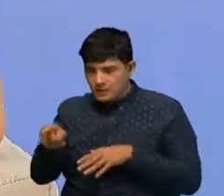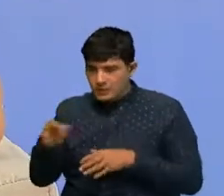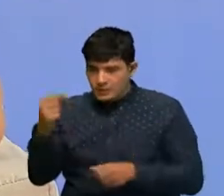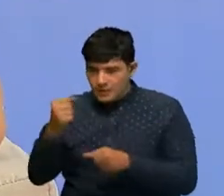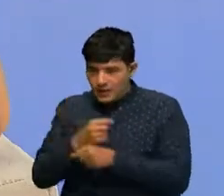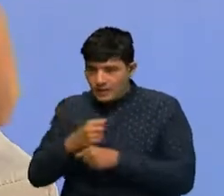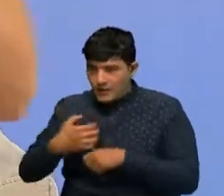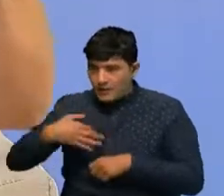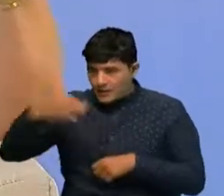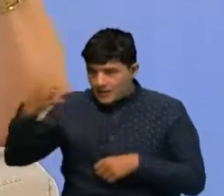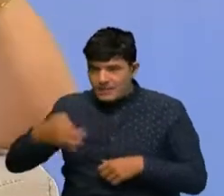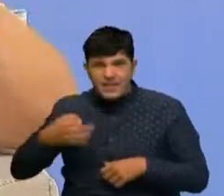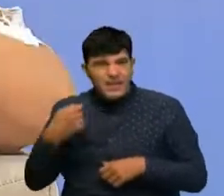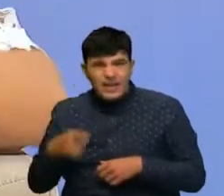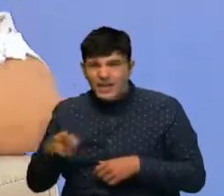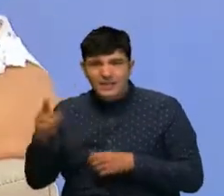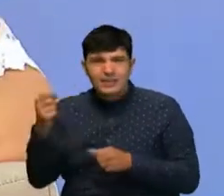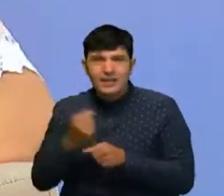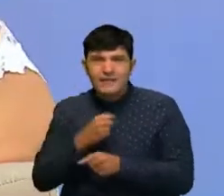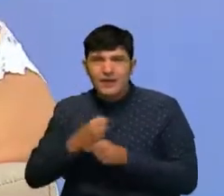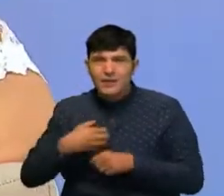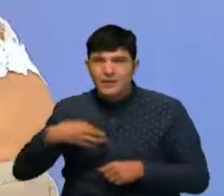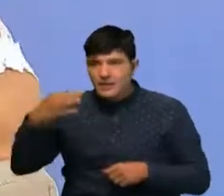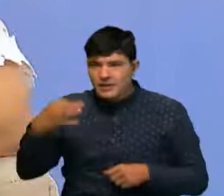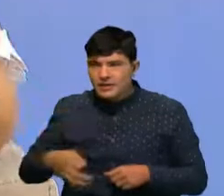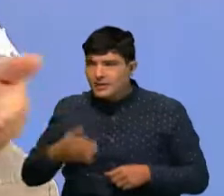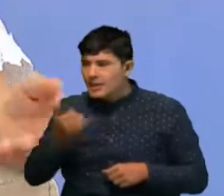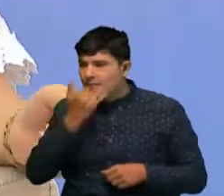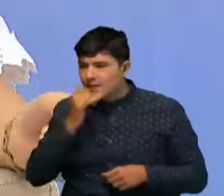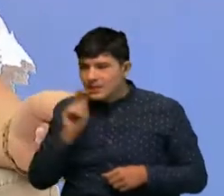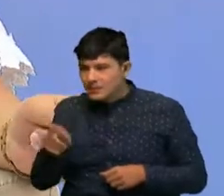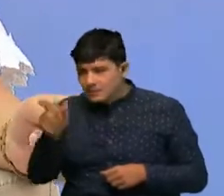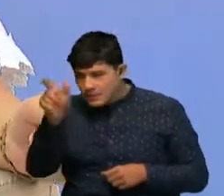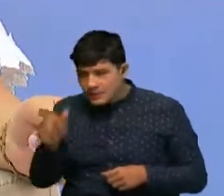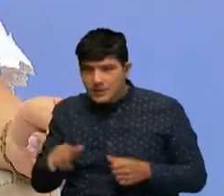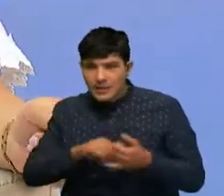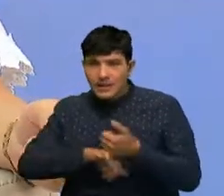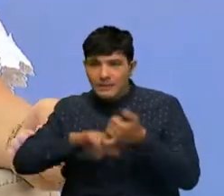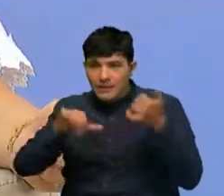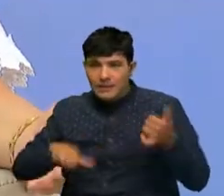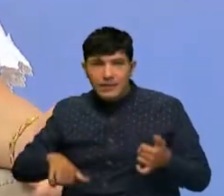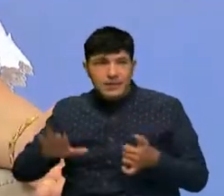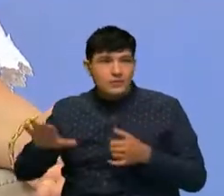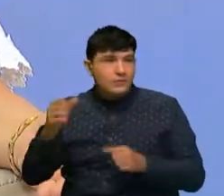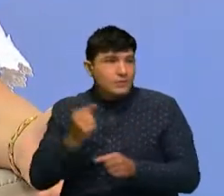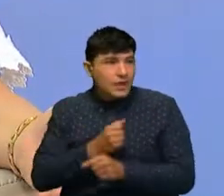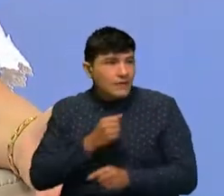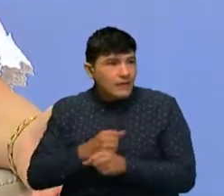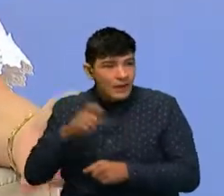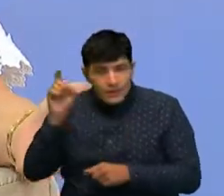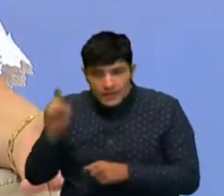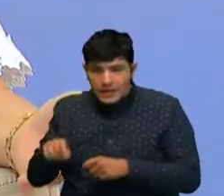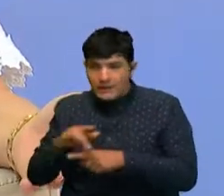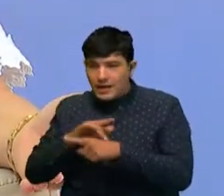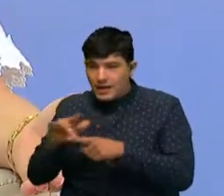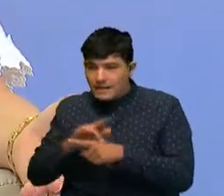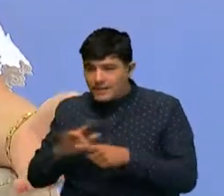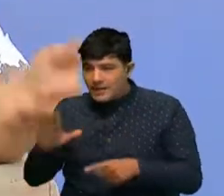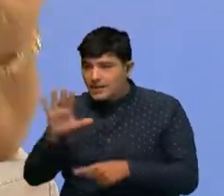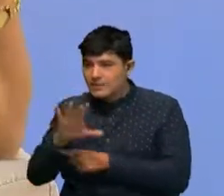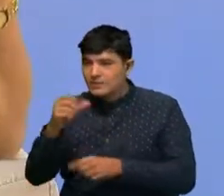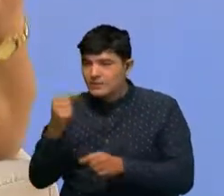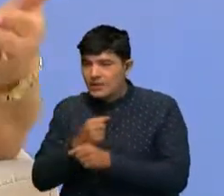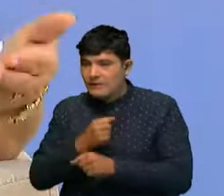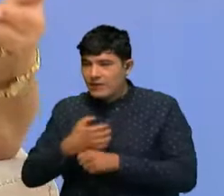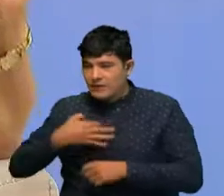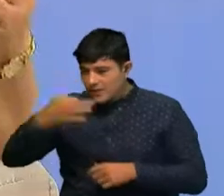el trabajo decente? Lo que le está pasando al televidente. Independientemente de la función que tenga, hay que implementar el trabajo decente,